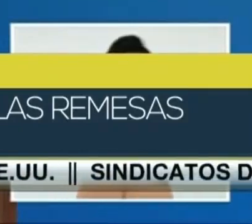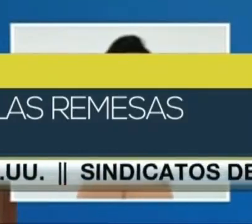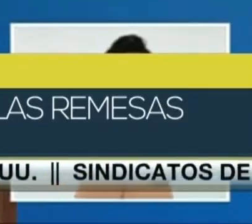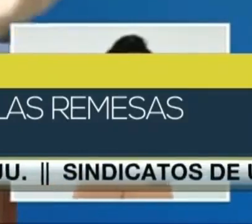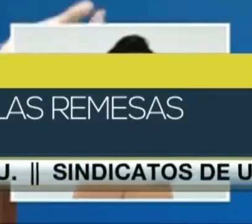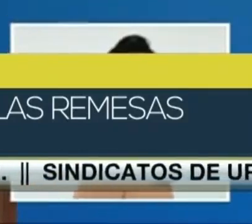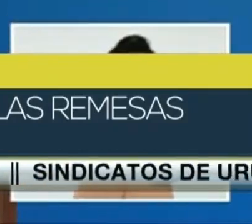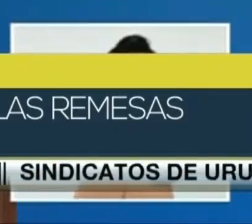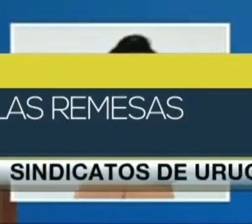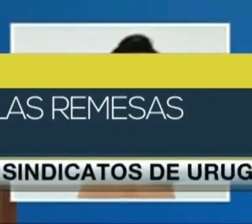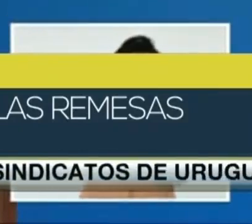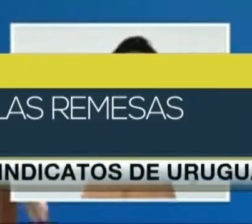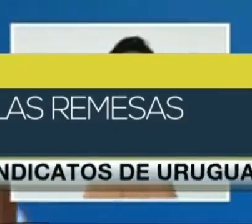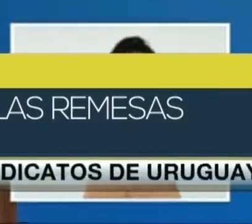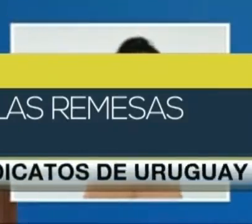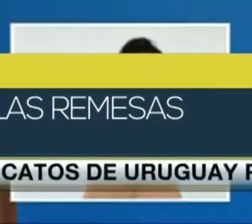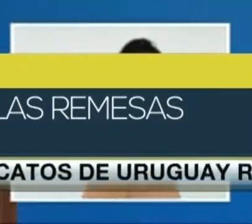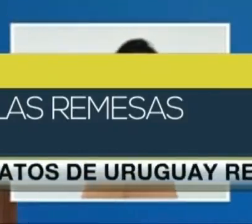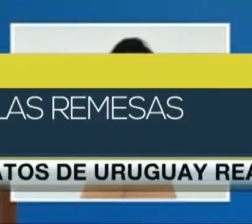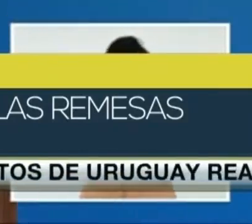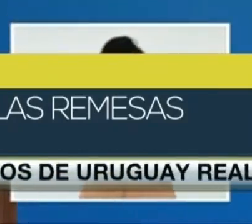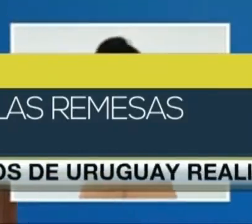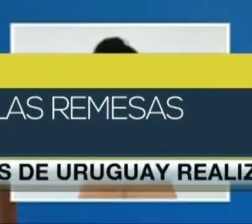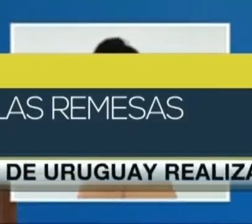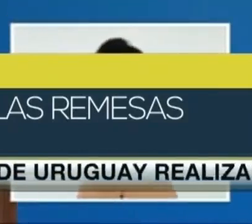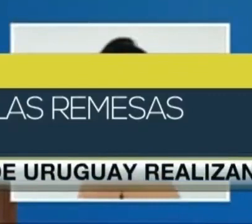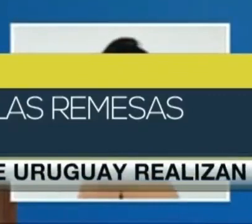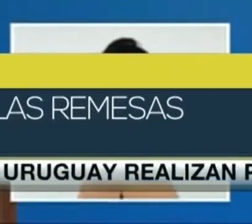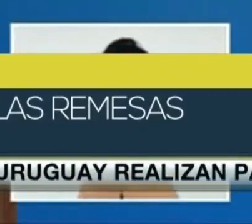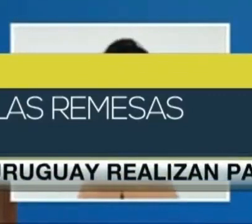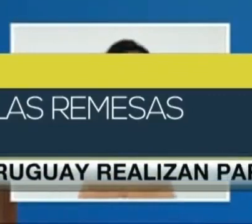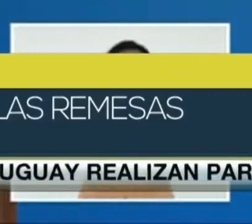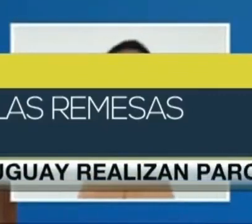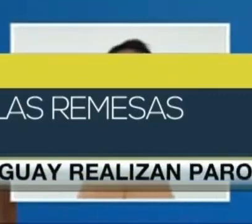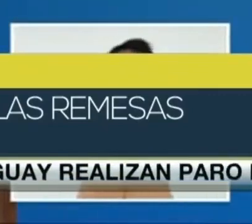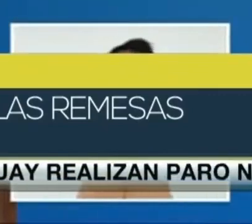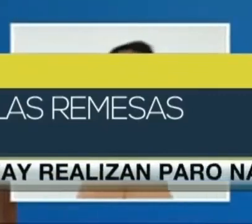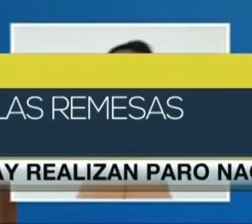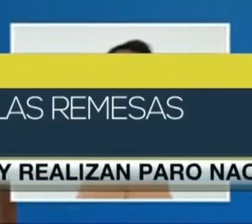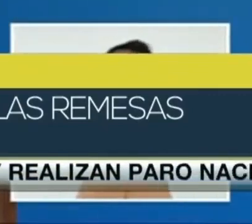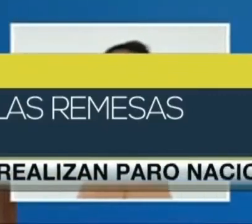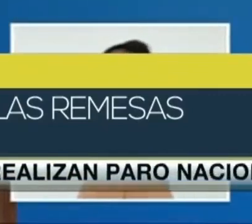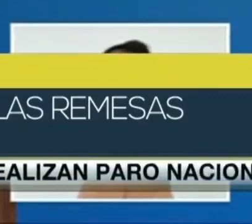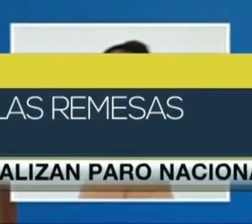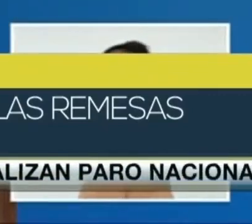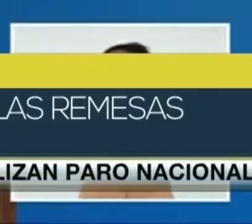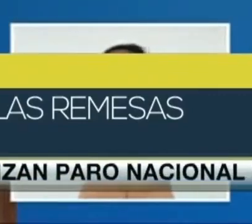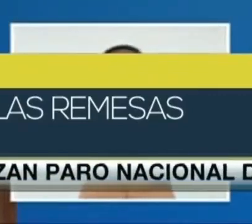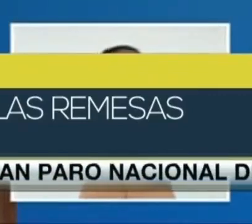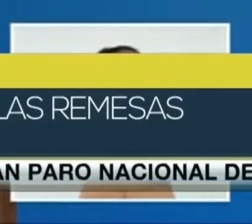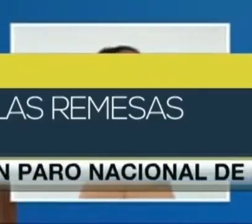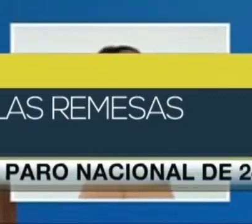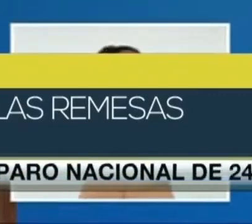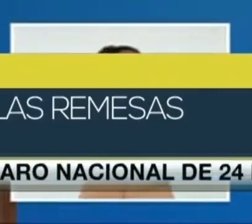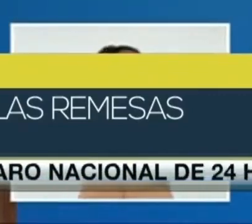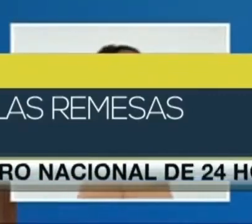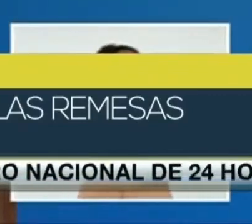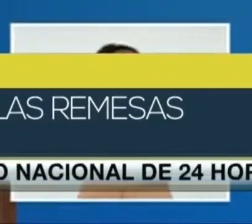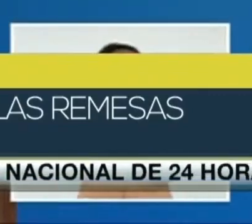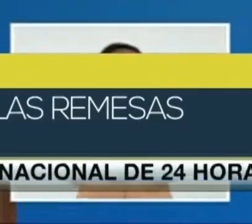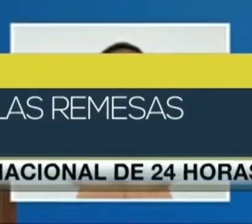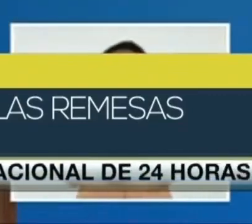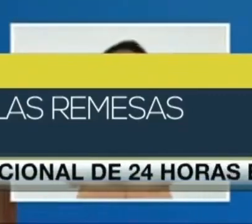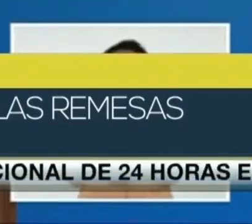Bueno, es público que ha habido reuniones en este sentido, etcétera. Haría bien en escuchar la opinión de los